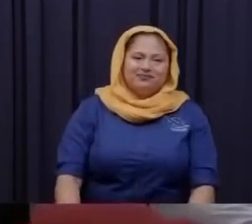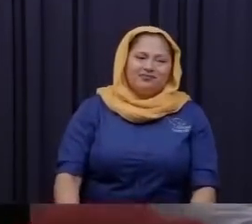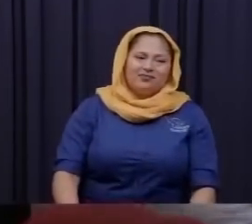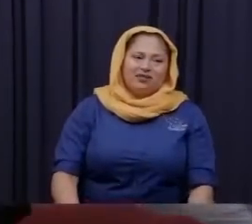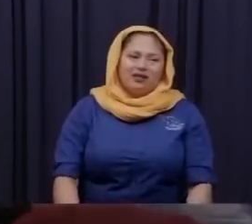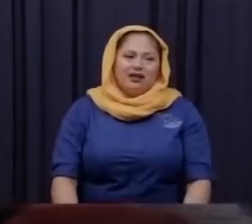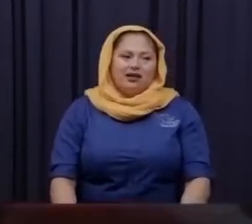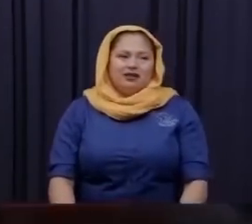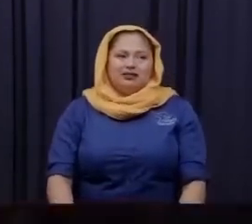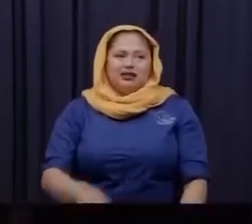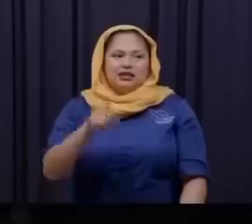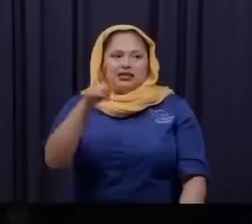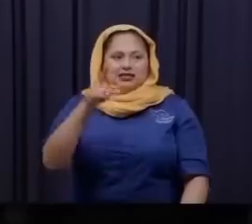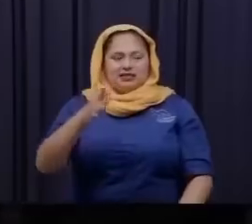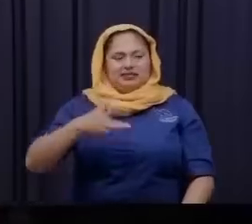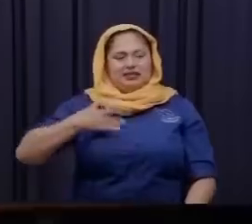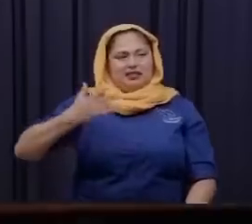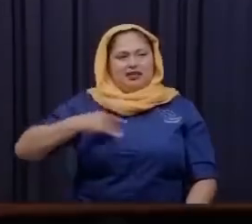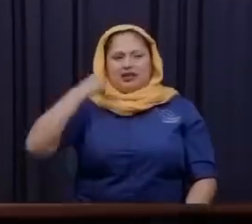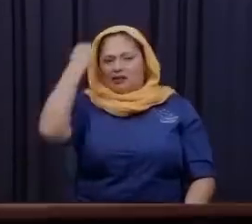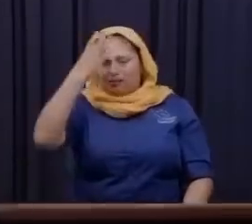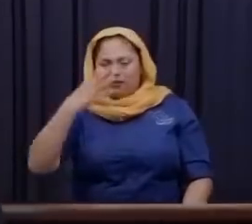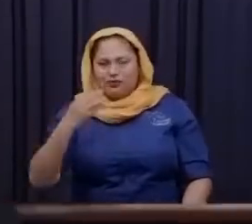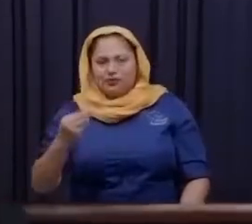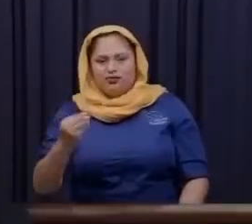En ese fluir precioso bendiga hoy.